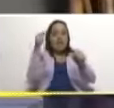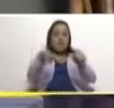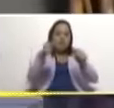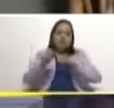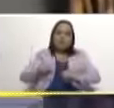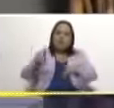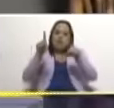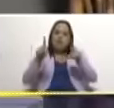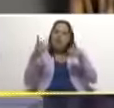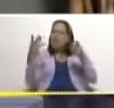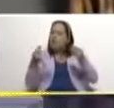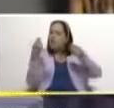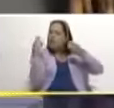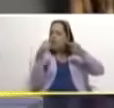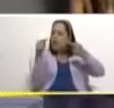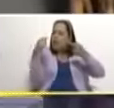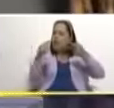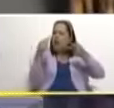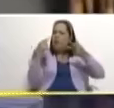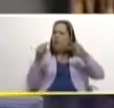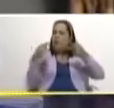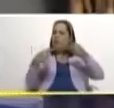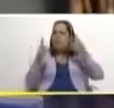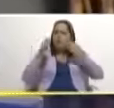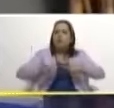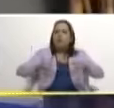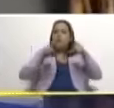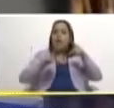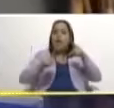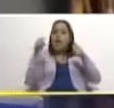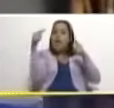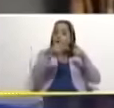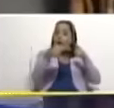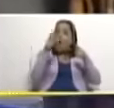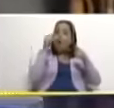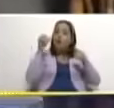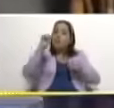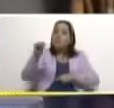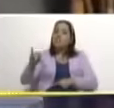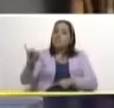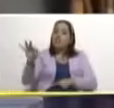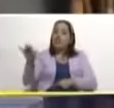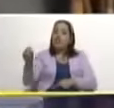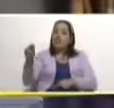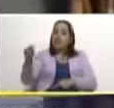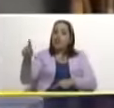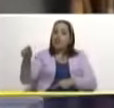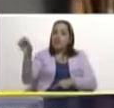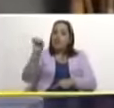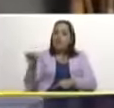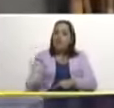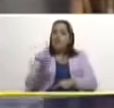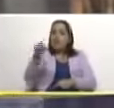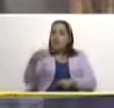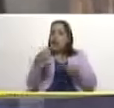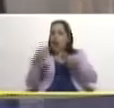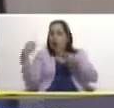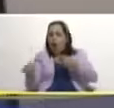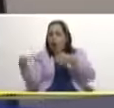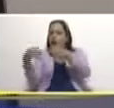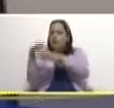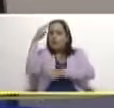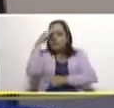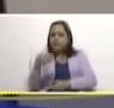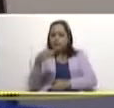y en otras múltiples oportunidades, a él, a sus oficiales y a sus soldados,